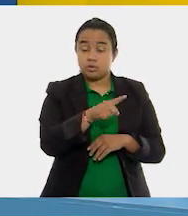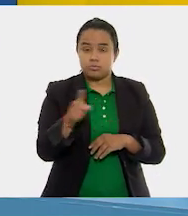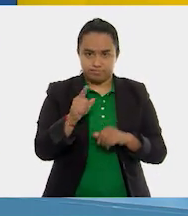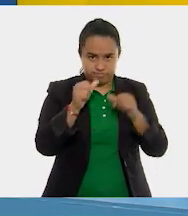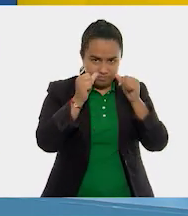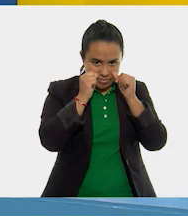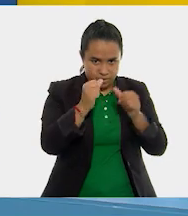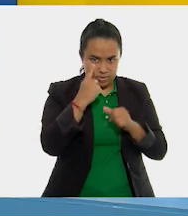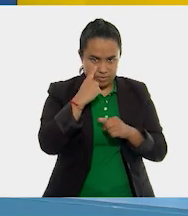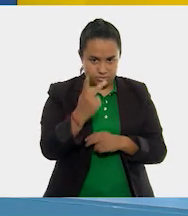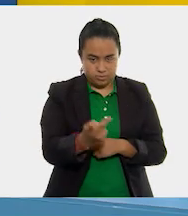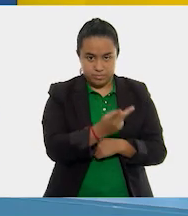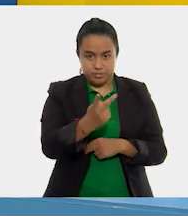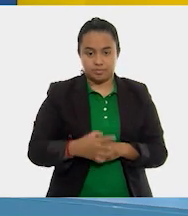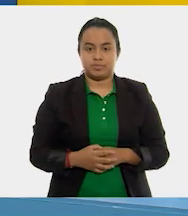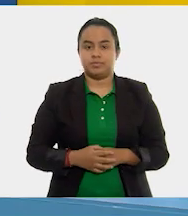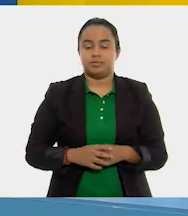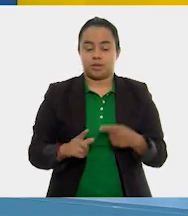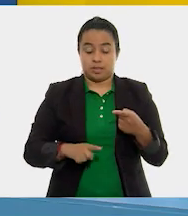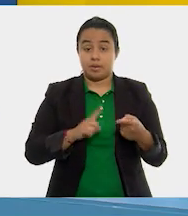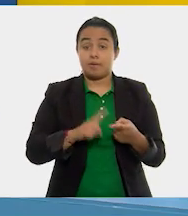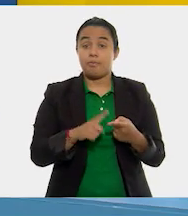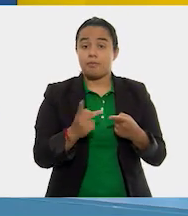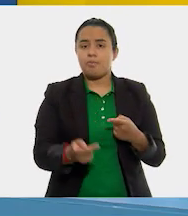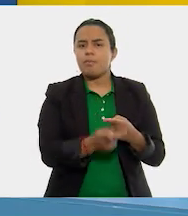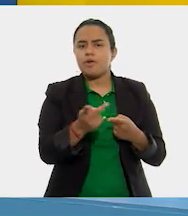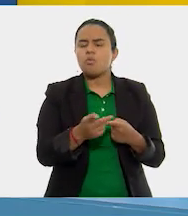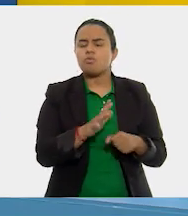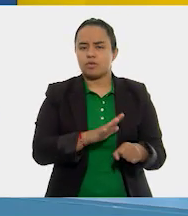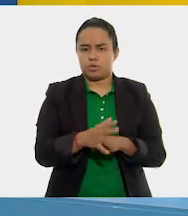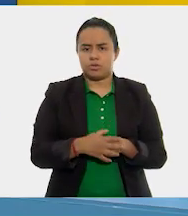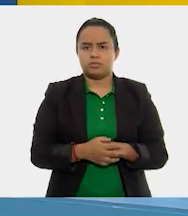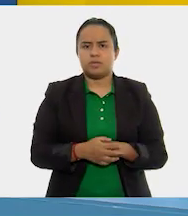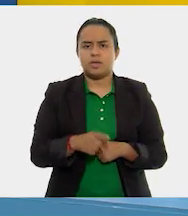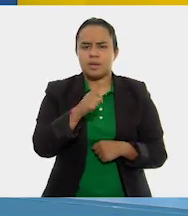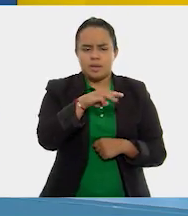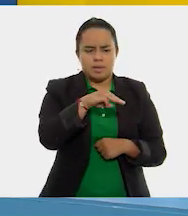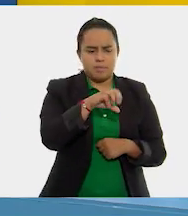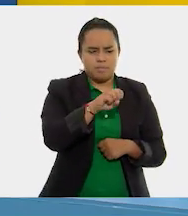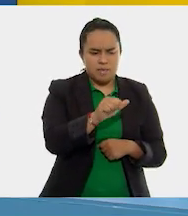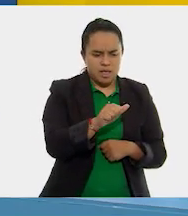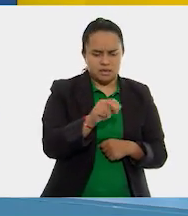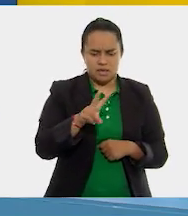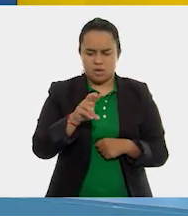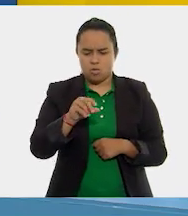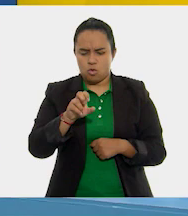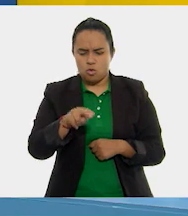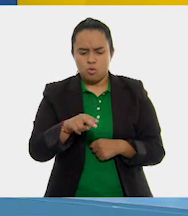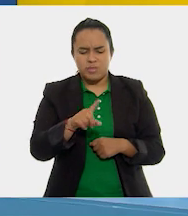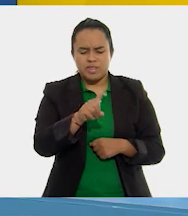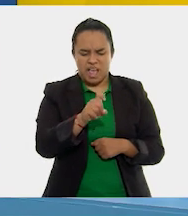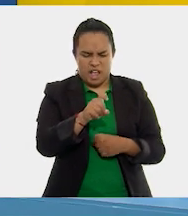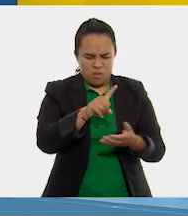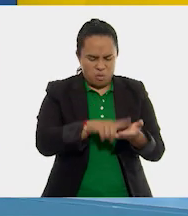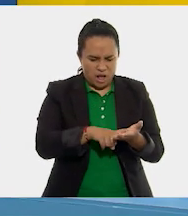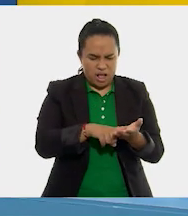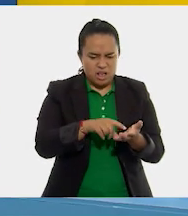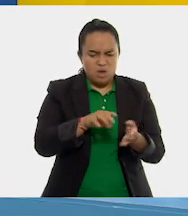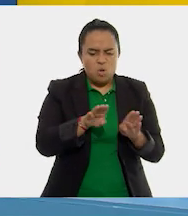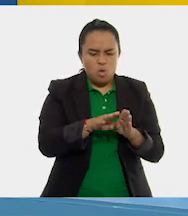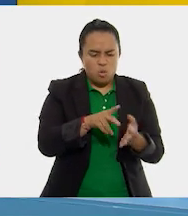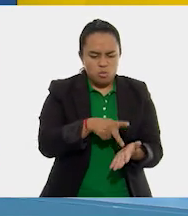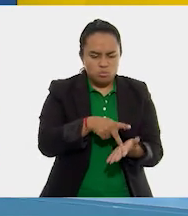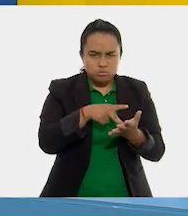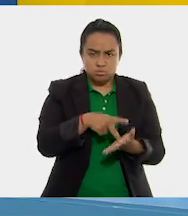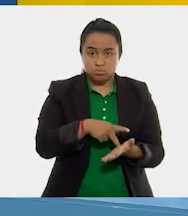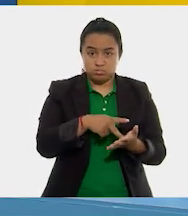a estas preguntas. La primera es, ¿cómo creen que se mida la masa y el volumen de los líquidos? ¿Se